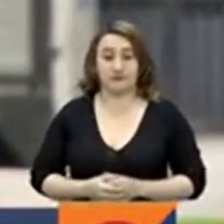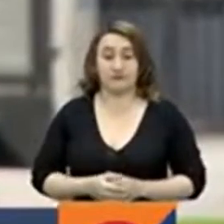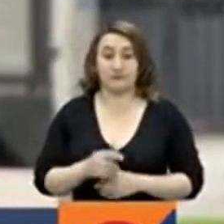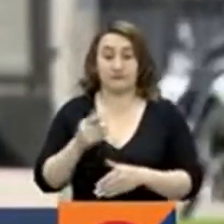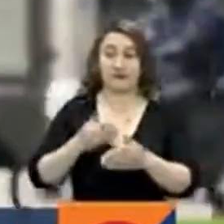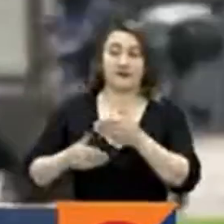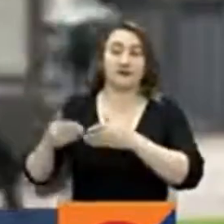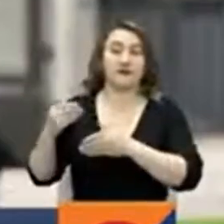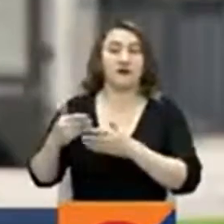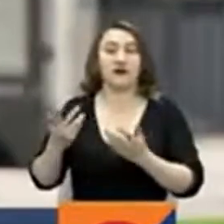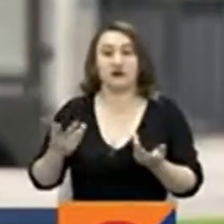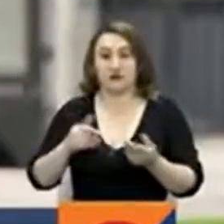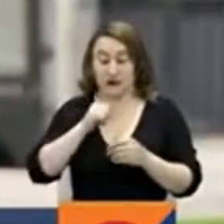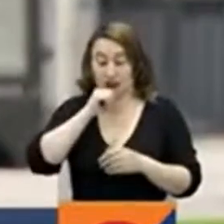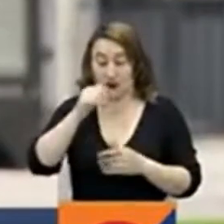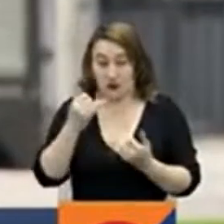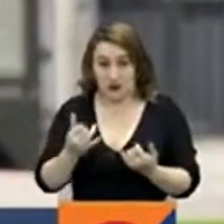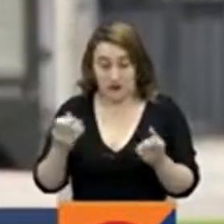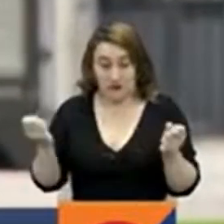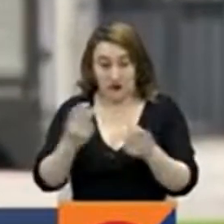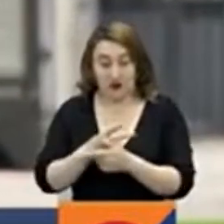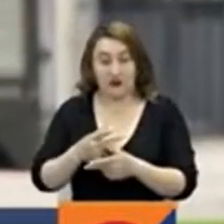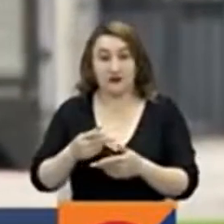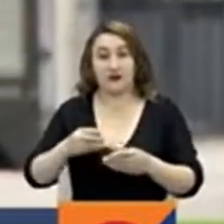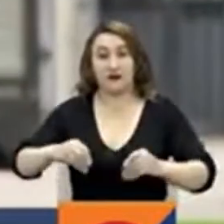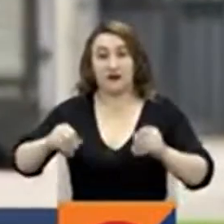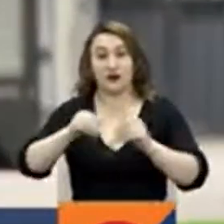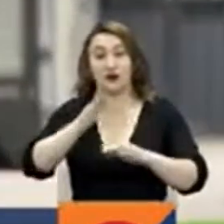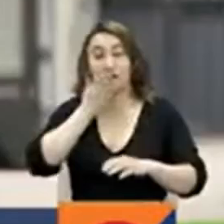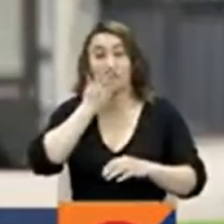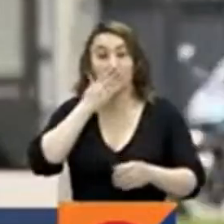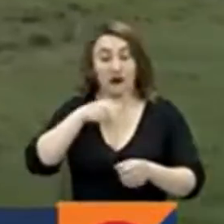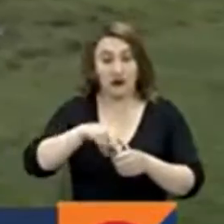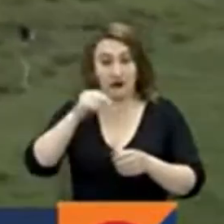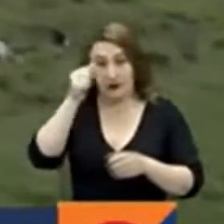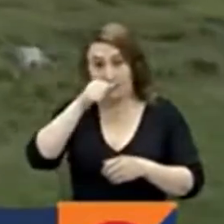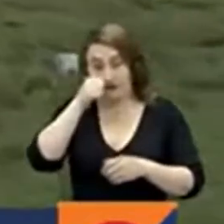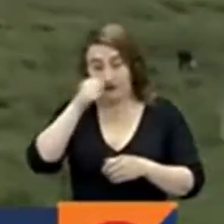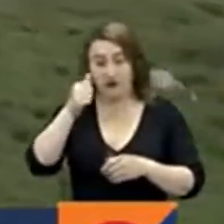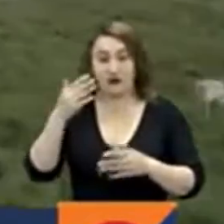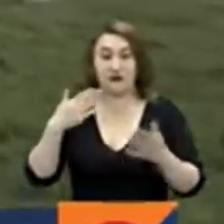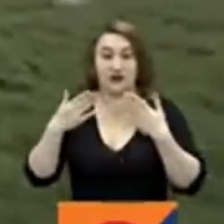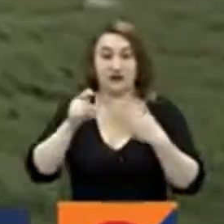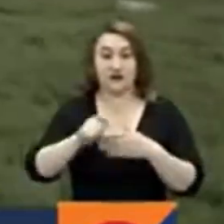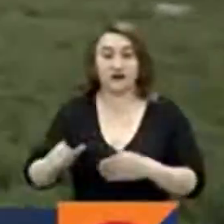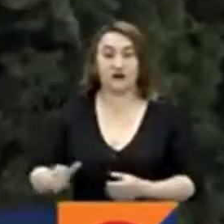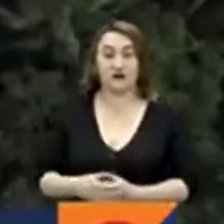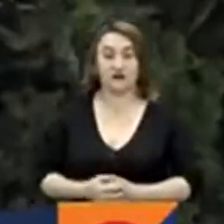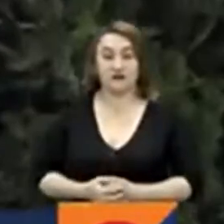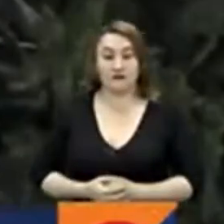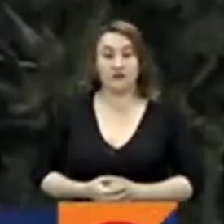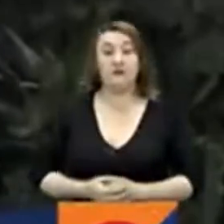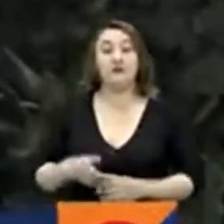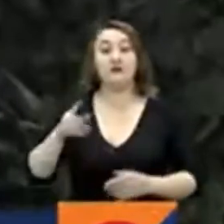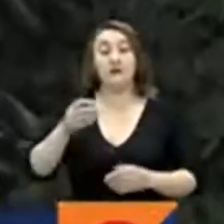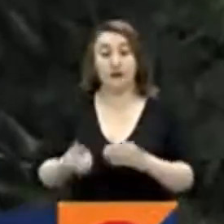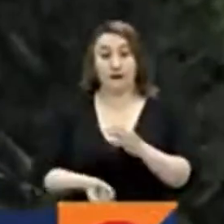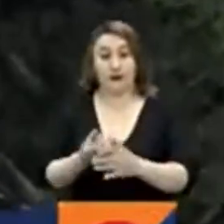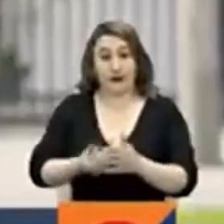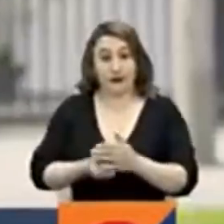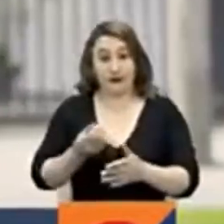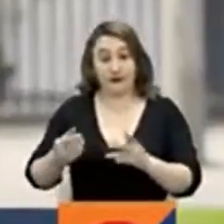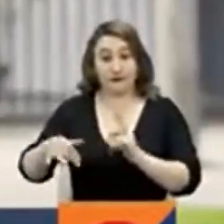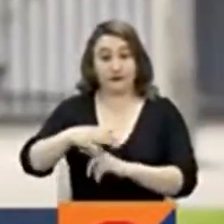que se recrudecieran hoy las violencias en los territorios indígenas, afros y campesinos. Habló sobre el equilibrio entre productividad y medio